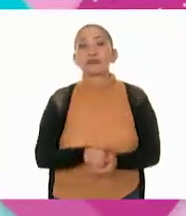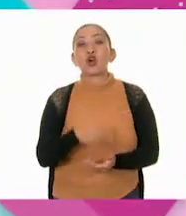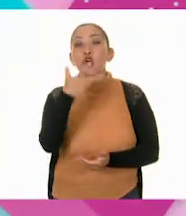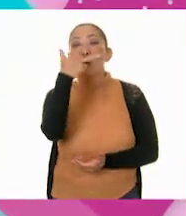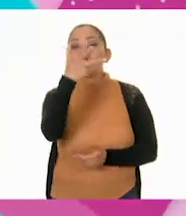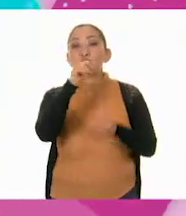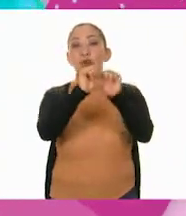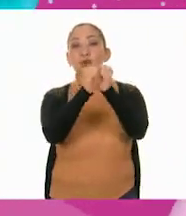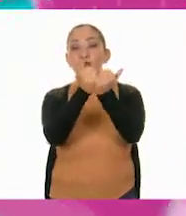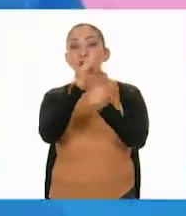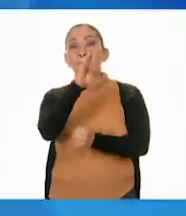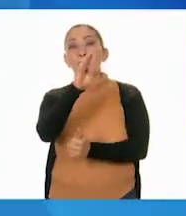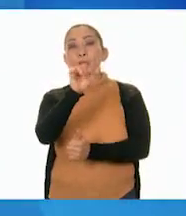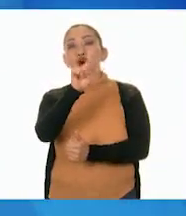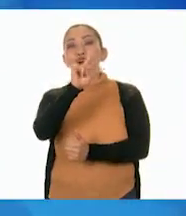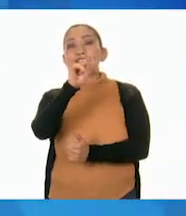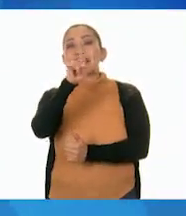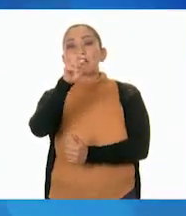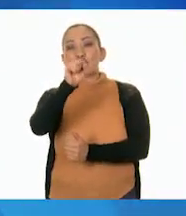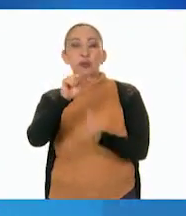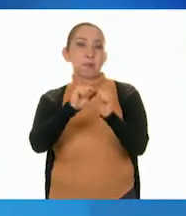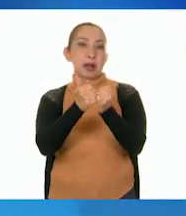8 bolillos. Ponemos